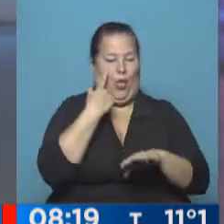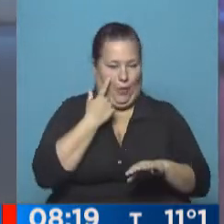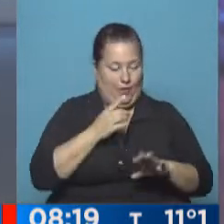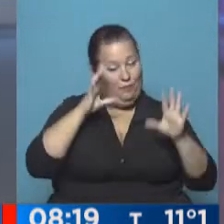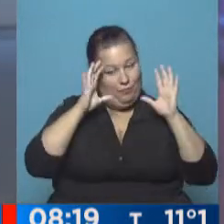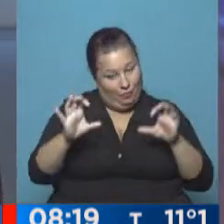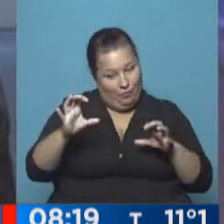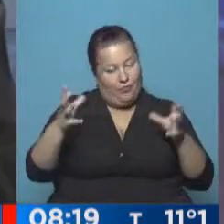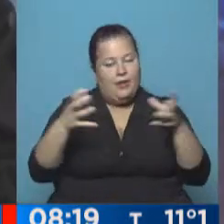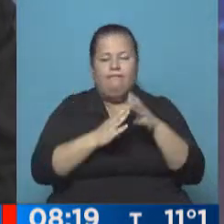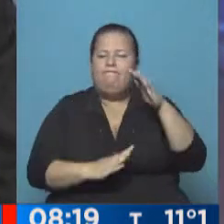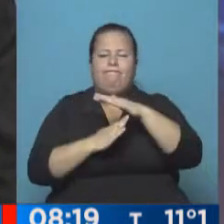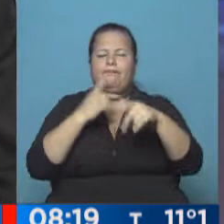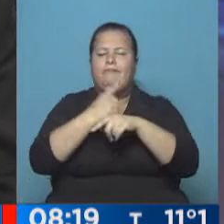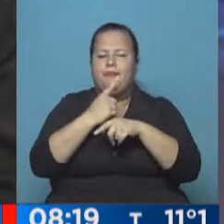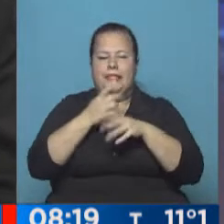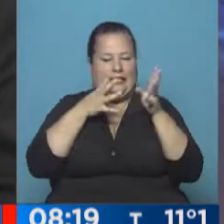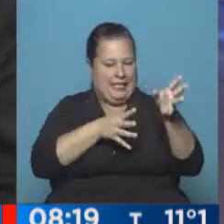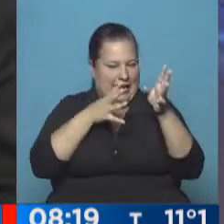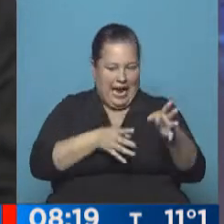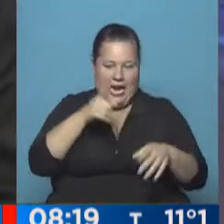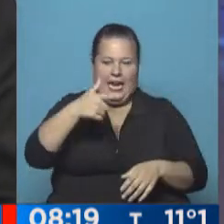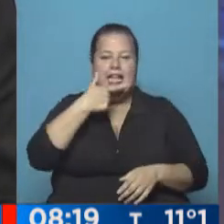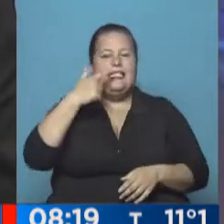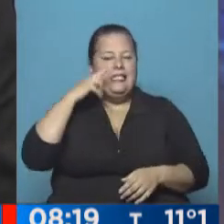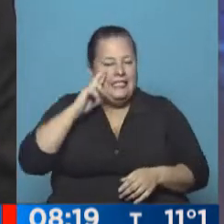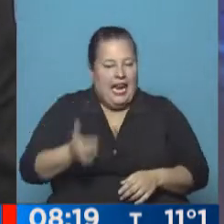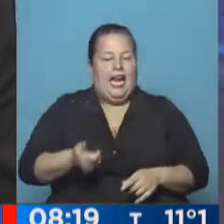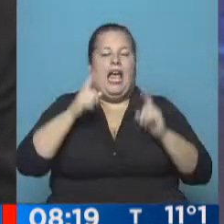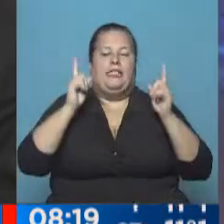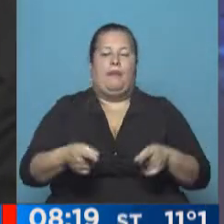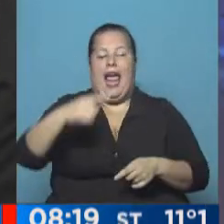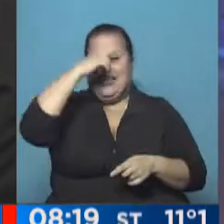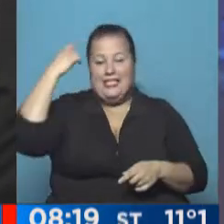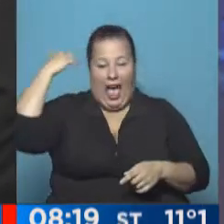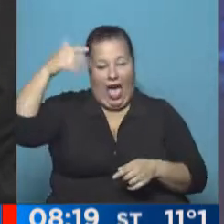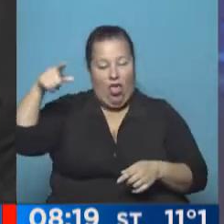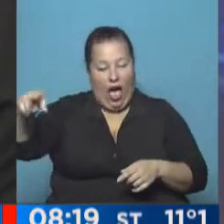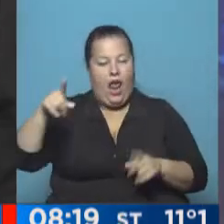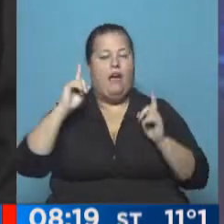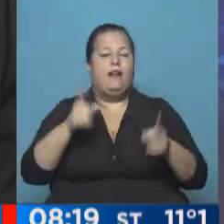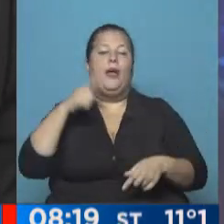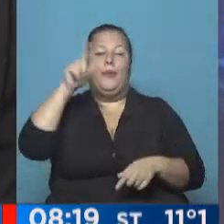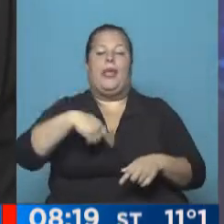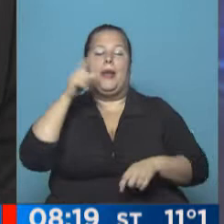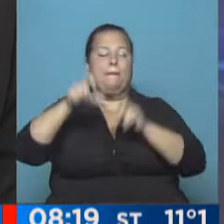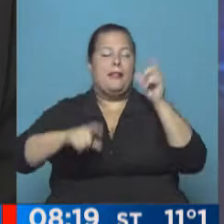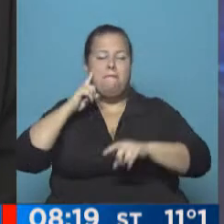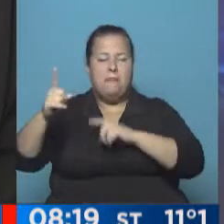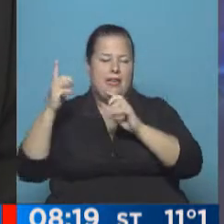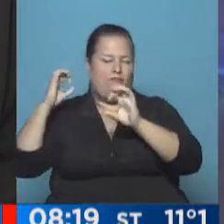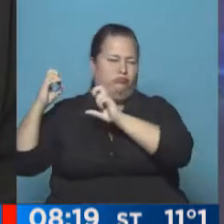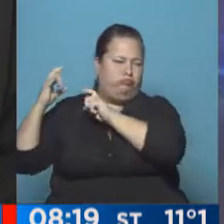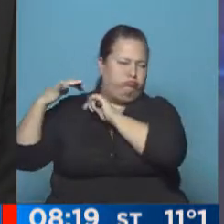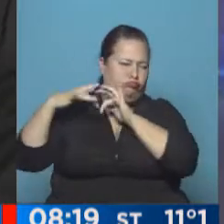Recordemos, el núcleo principal es la guerra en Siria y la presencia del Estado Islámico, lo que provoca que miles de personas, un